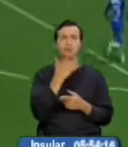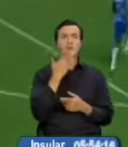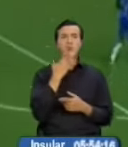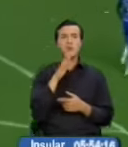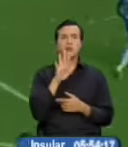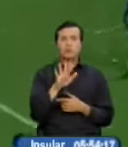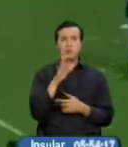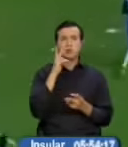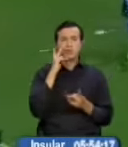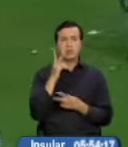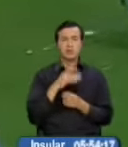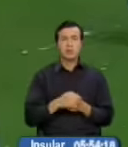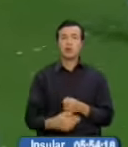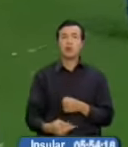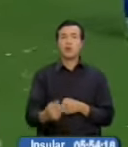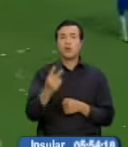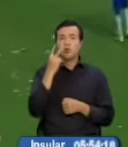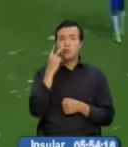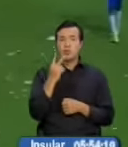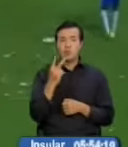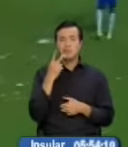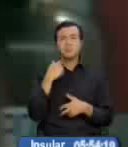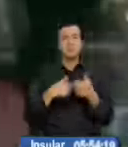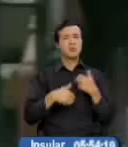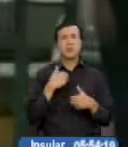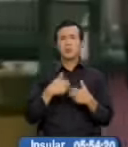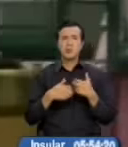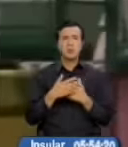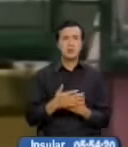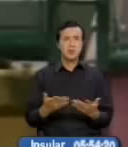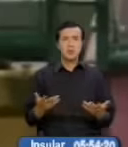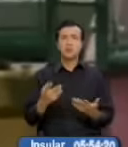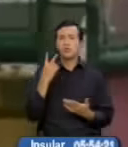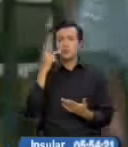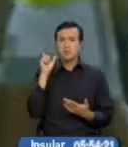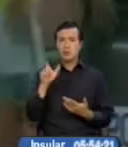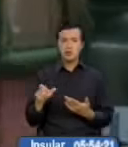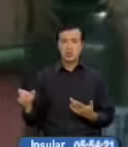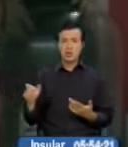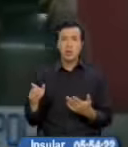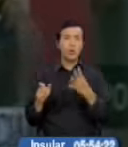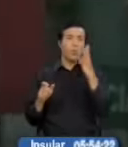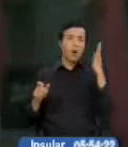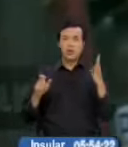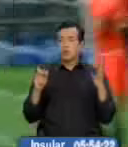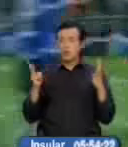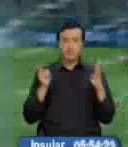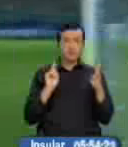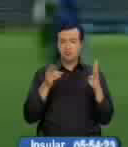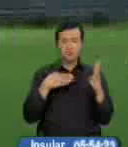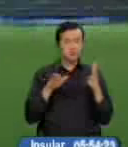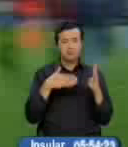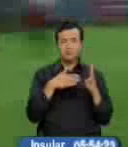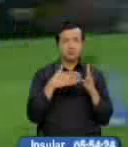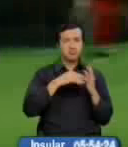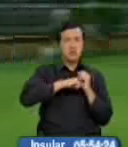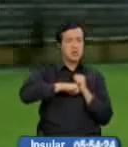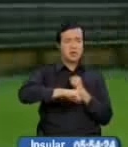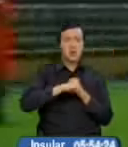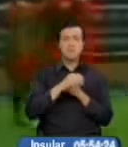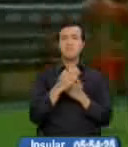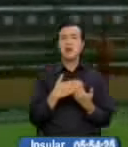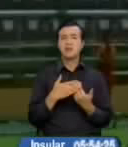1, 2, 3, 4, 5 si es que usted quiere, pero 2 le complican la vida a Emelec. Realmente, esa falta de concentración, de la mecanización de los